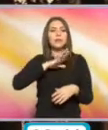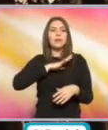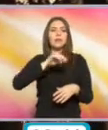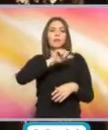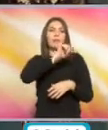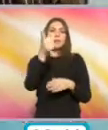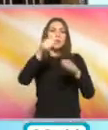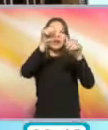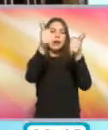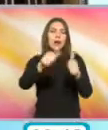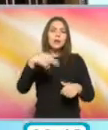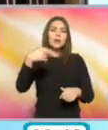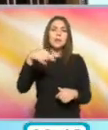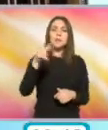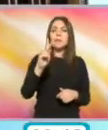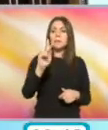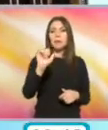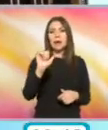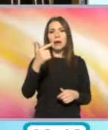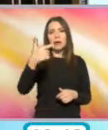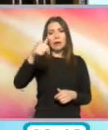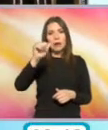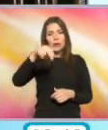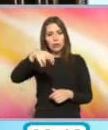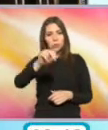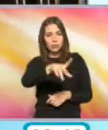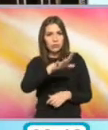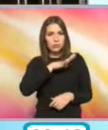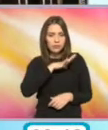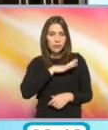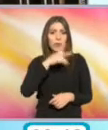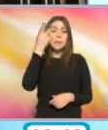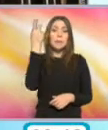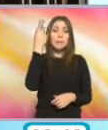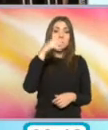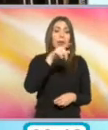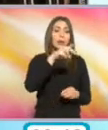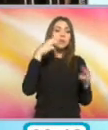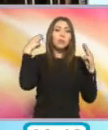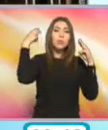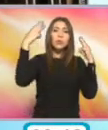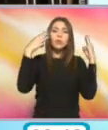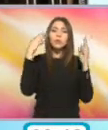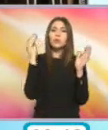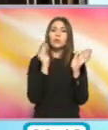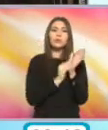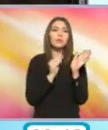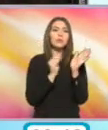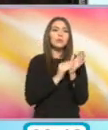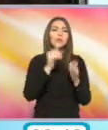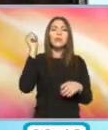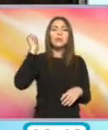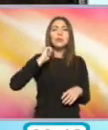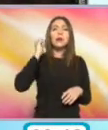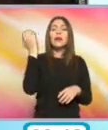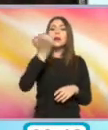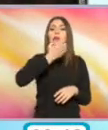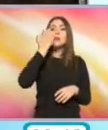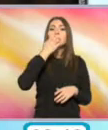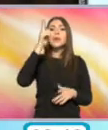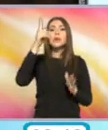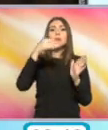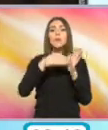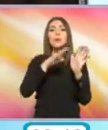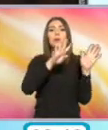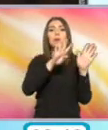pues digámoslo así. Ajá, sí. Pero bueno, el museo tiene, conserva las instalaciones del colegio que fue fundado en 1707,